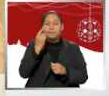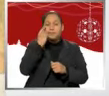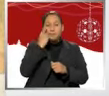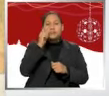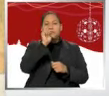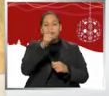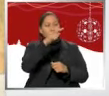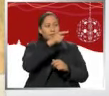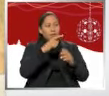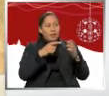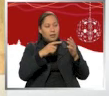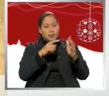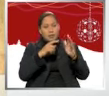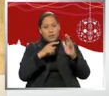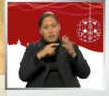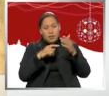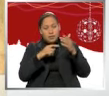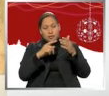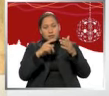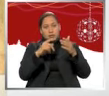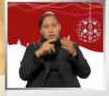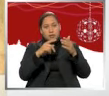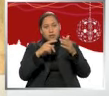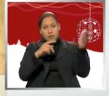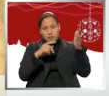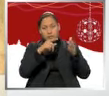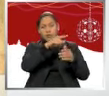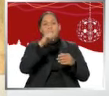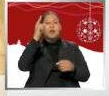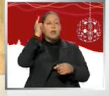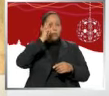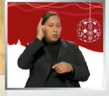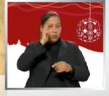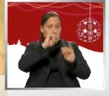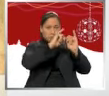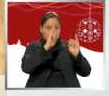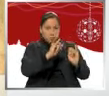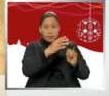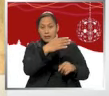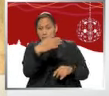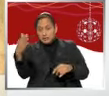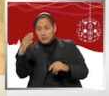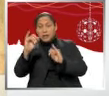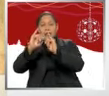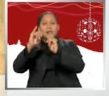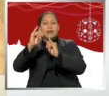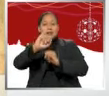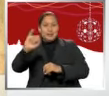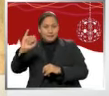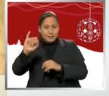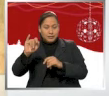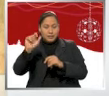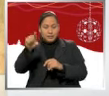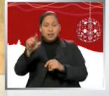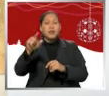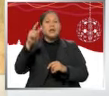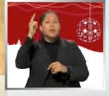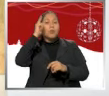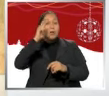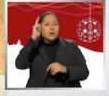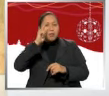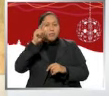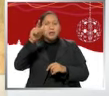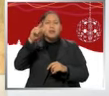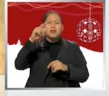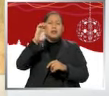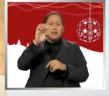una, del lado derecho, bueno, es la Virgen de Guadalupe, obviamente. Del lado izquierdo es la Virgen de Guadalupe